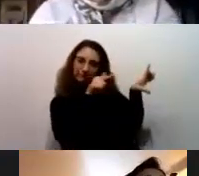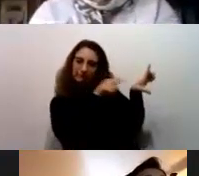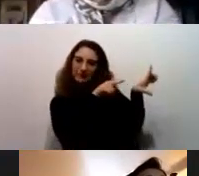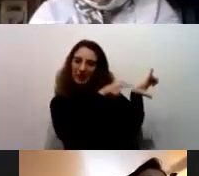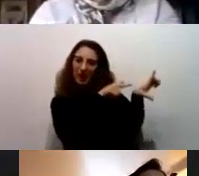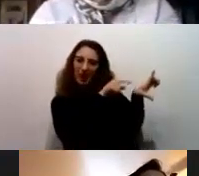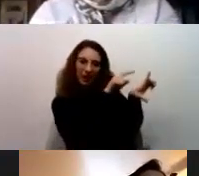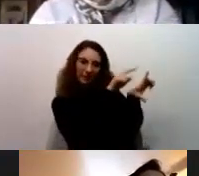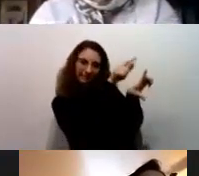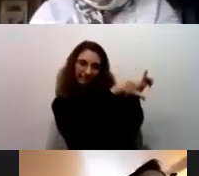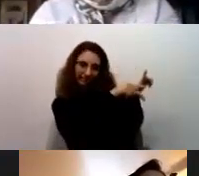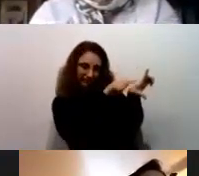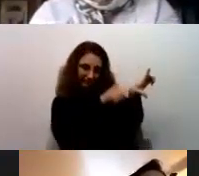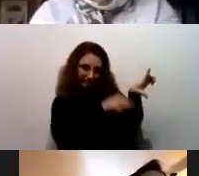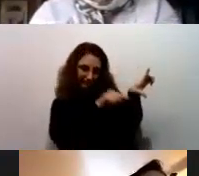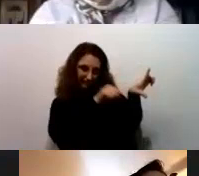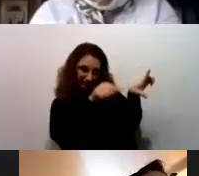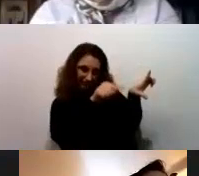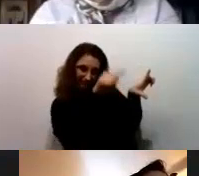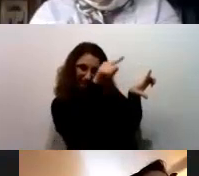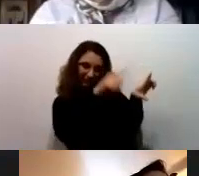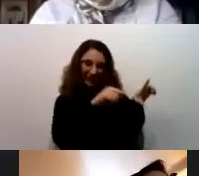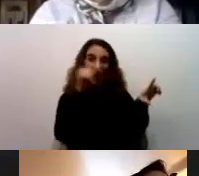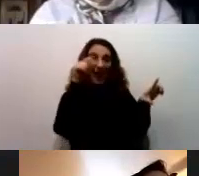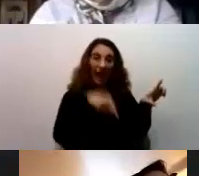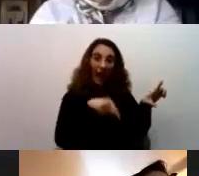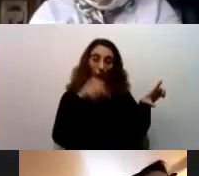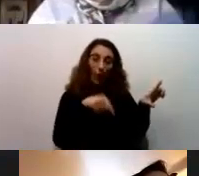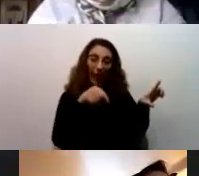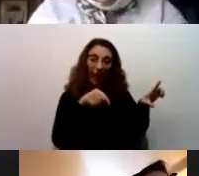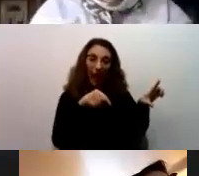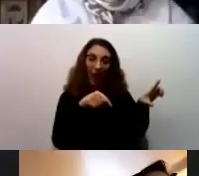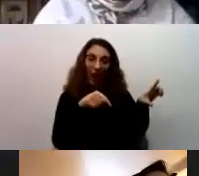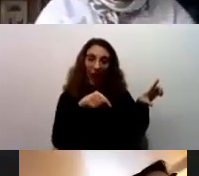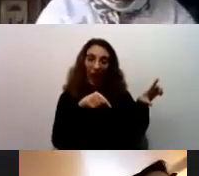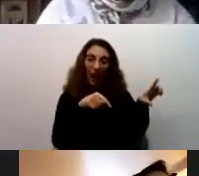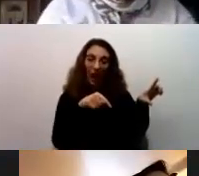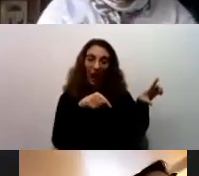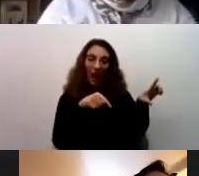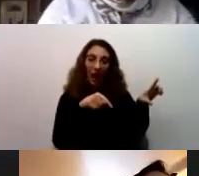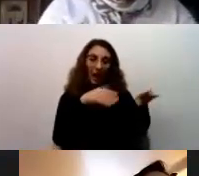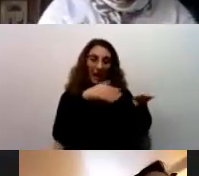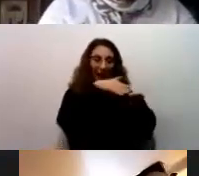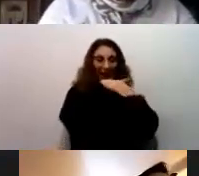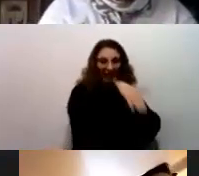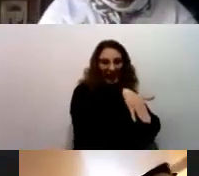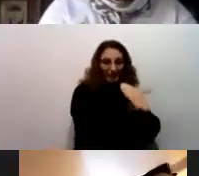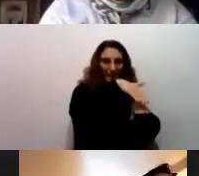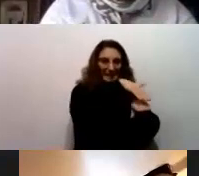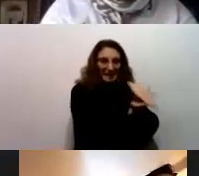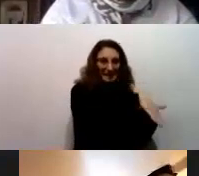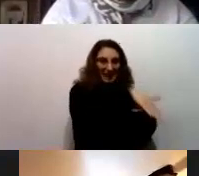Bocacalle está en este momento por medio de rampas. Las rampas son